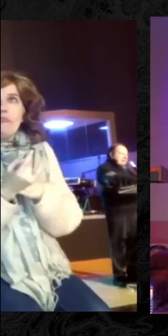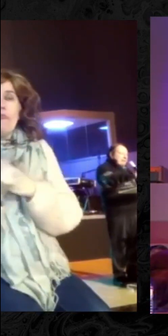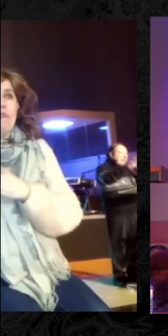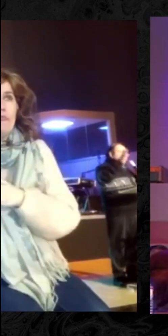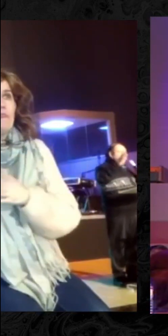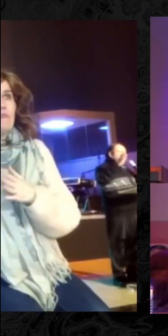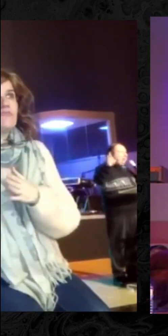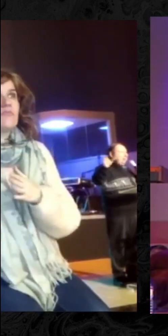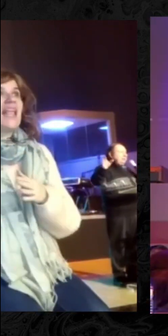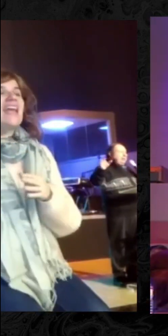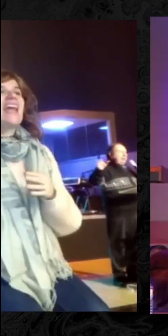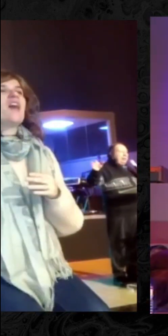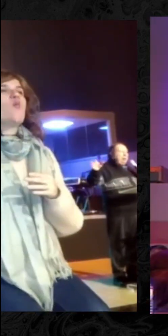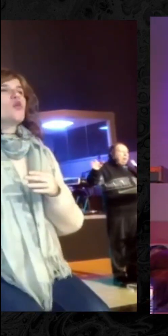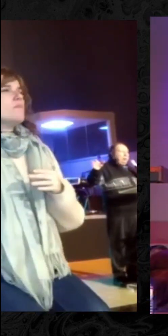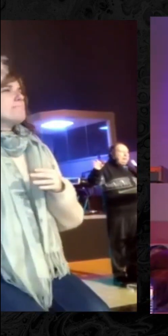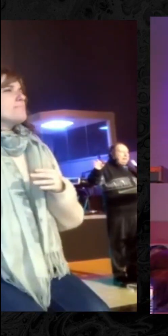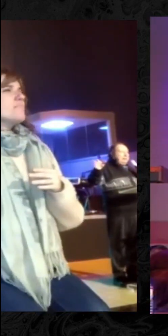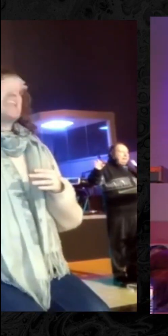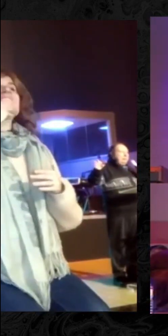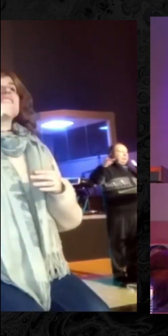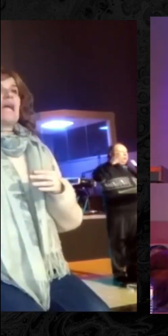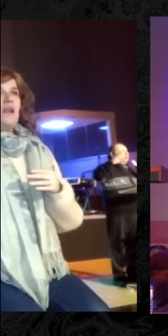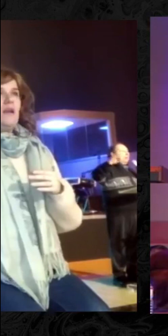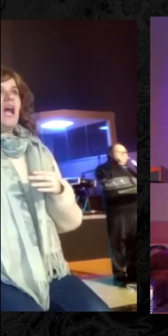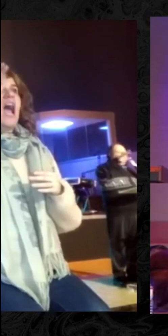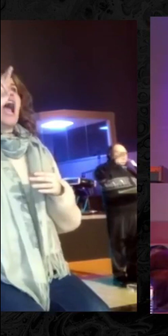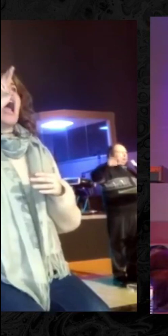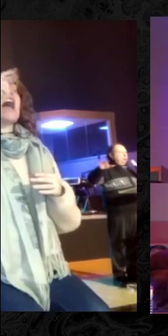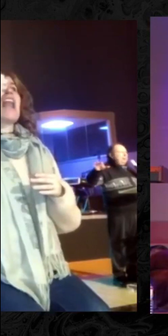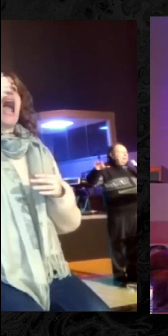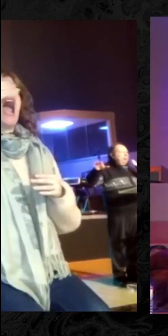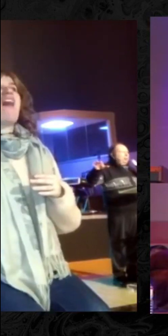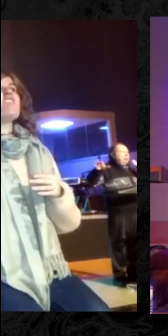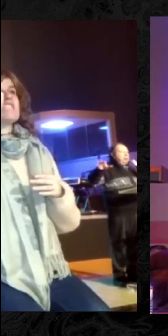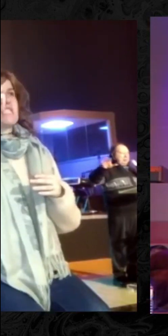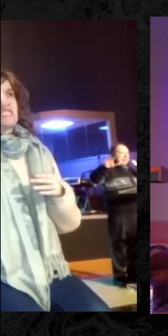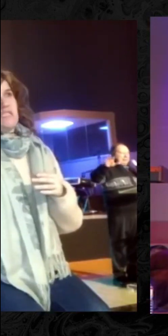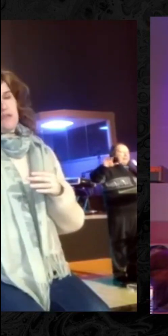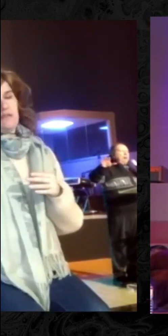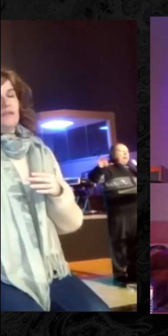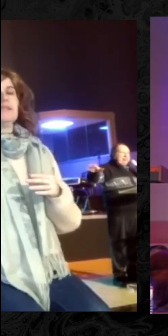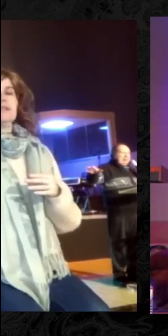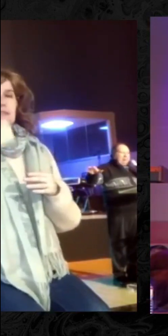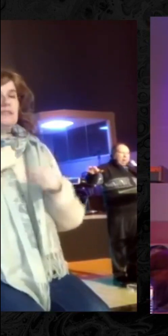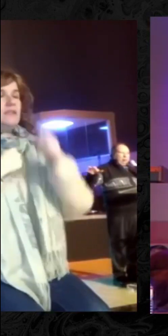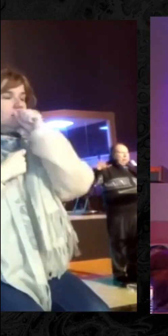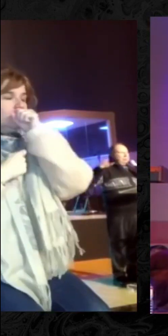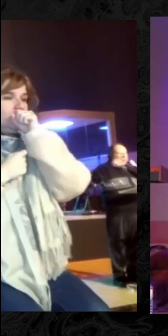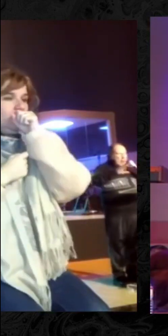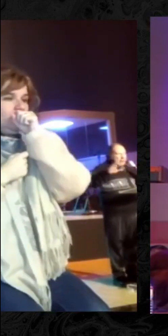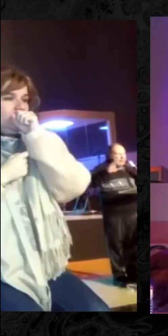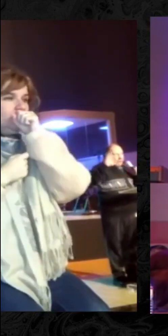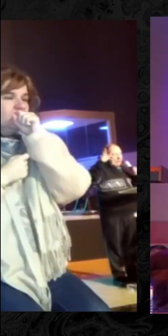estaban diciendo que había un Mesías suban arriba porque el tiempo se nos va los músicos que había un Mesías judío